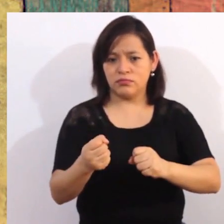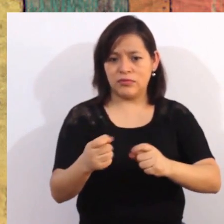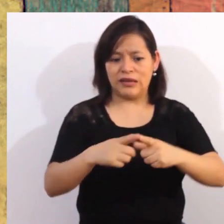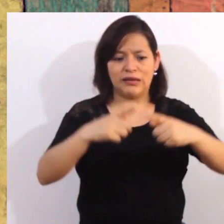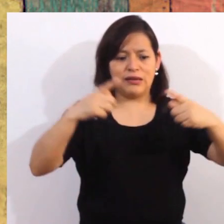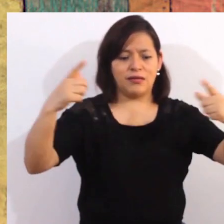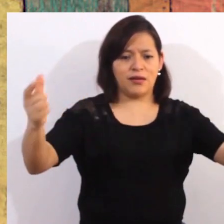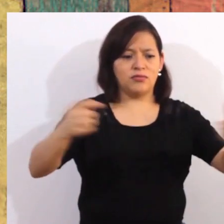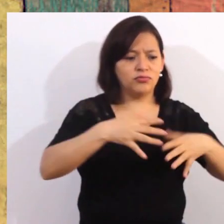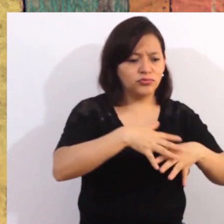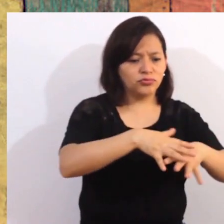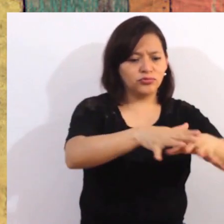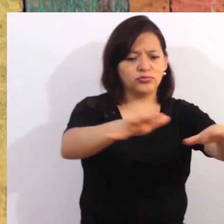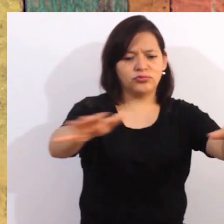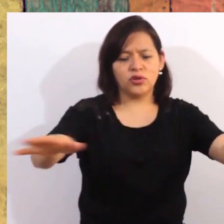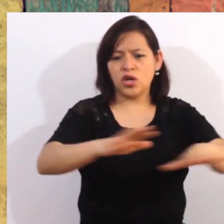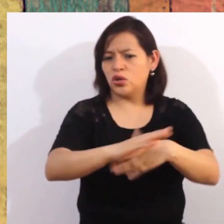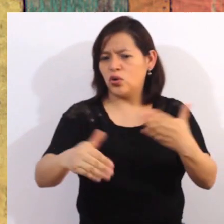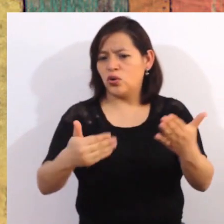Podemos considerar todavía que